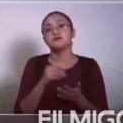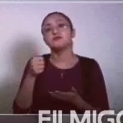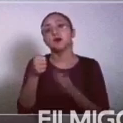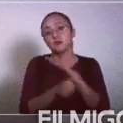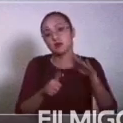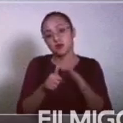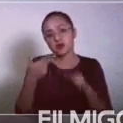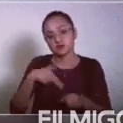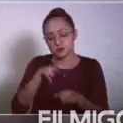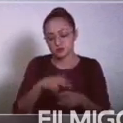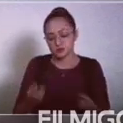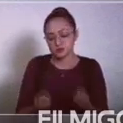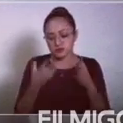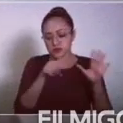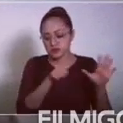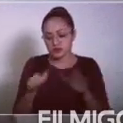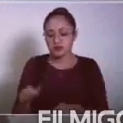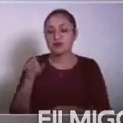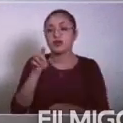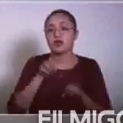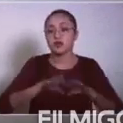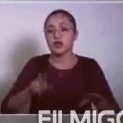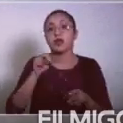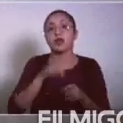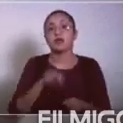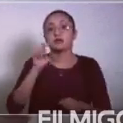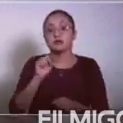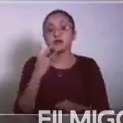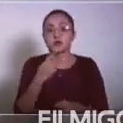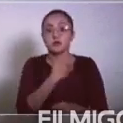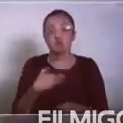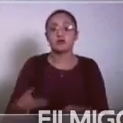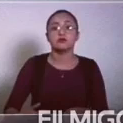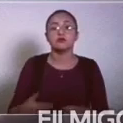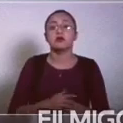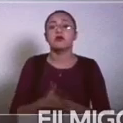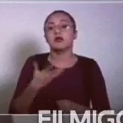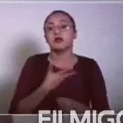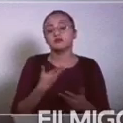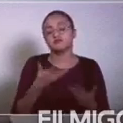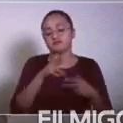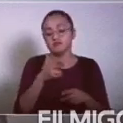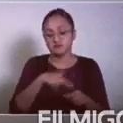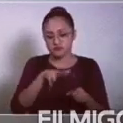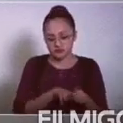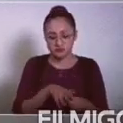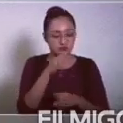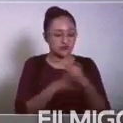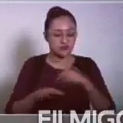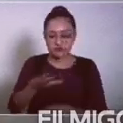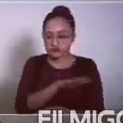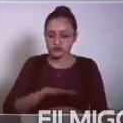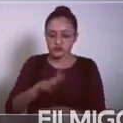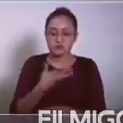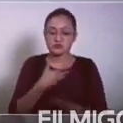ambulatorios hospitalizados 600 distribuidos en 64 municipios en lo que respecta a la hospitalización en todo el sector